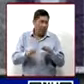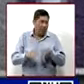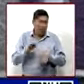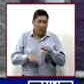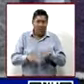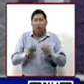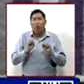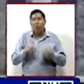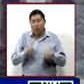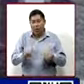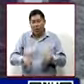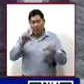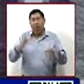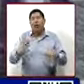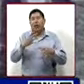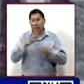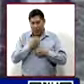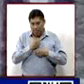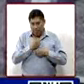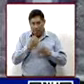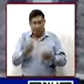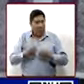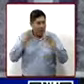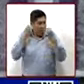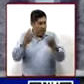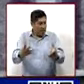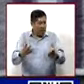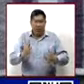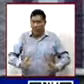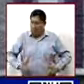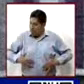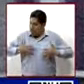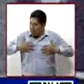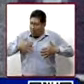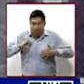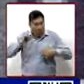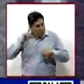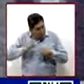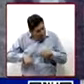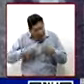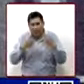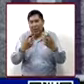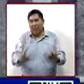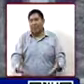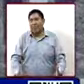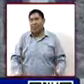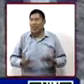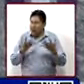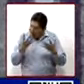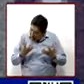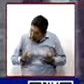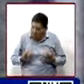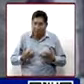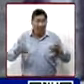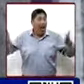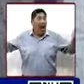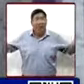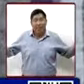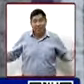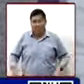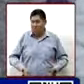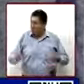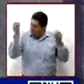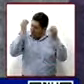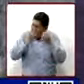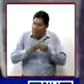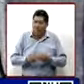vez puedan adoptar a Bayard y darle una vida que yo no puedo darle. Quisiera poder darle